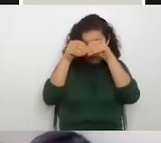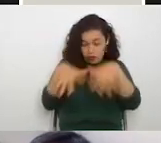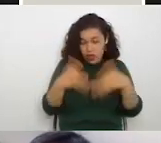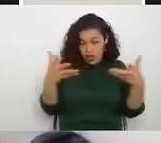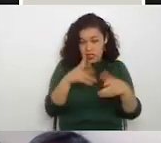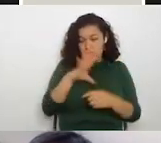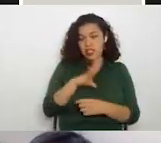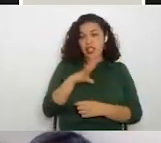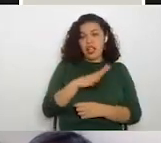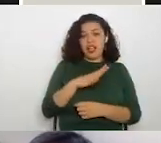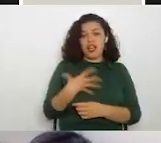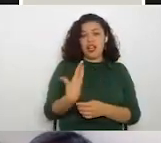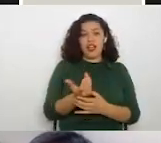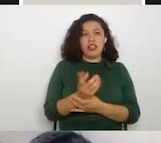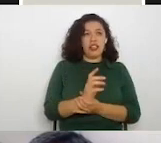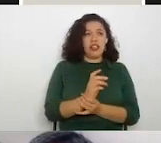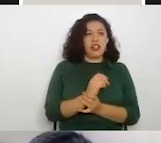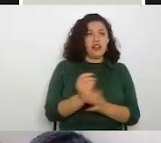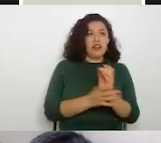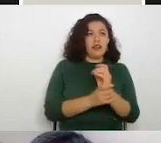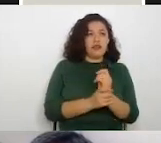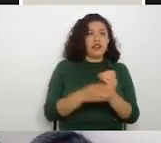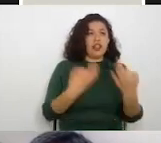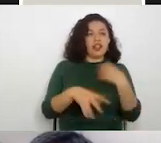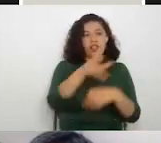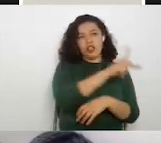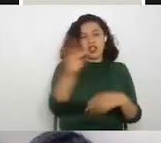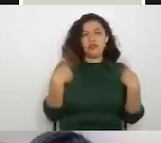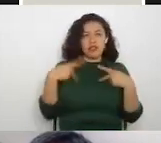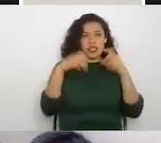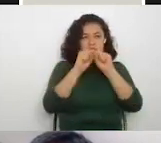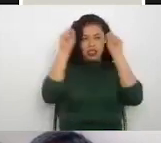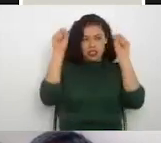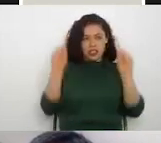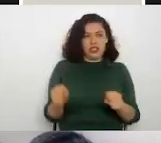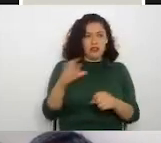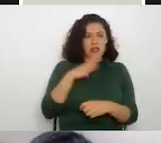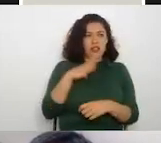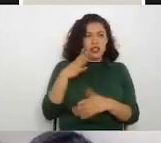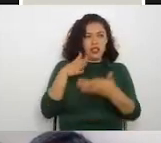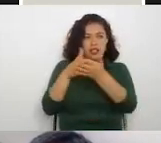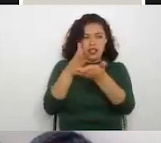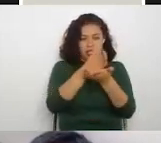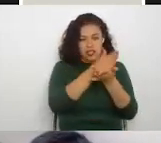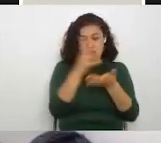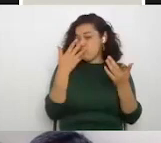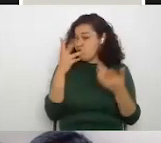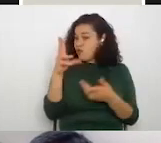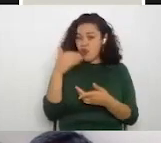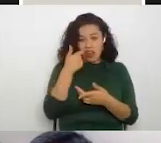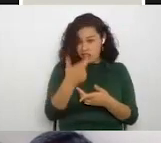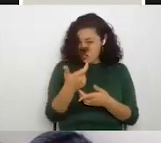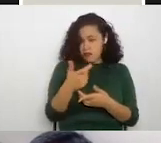dar acceso a todas las personas al sistema, entonces deberían de